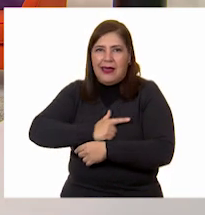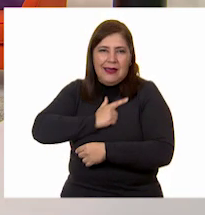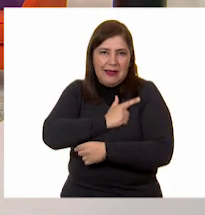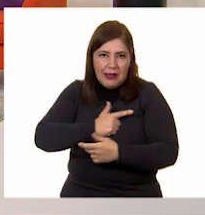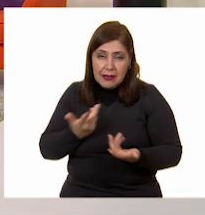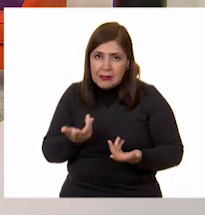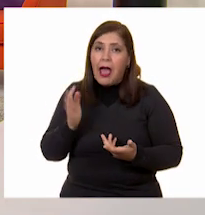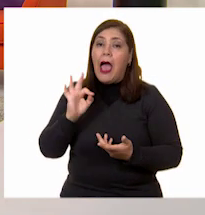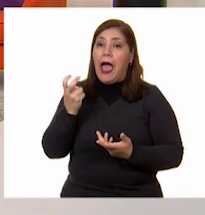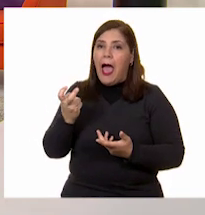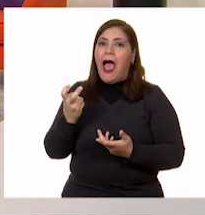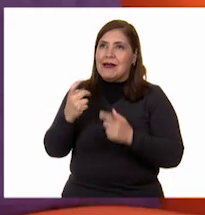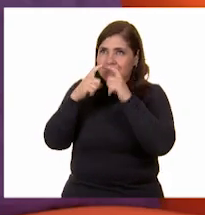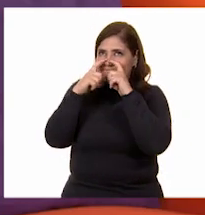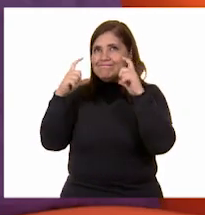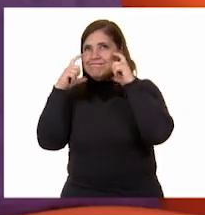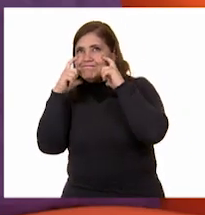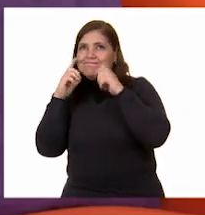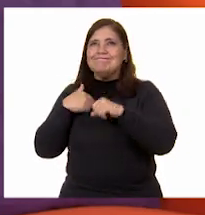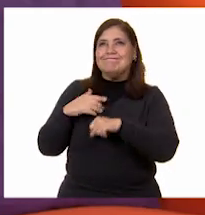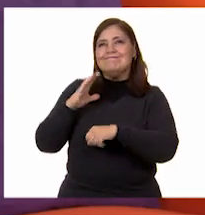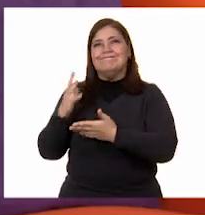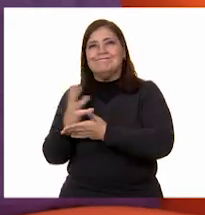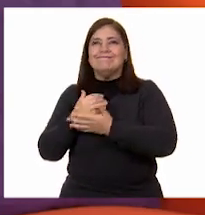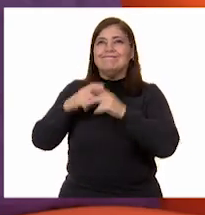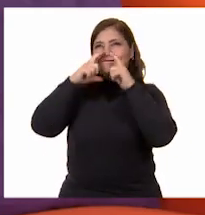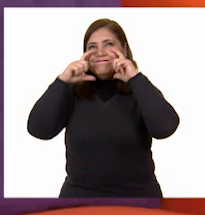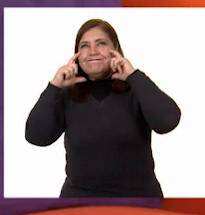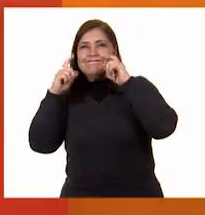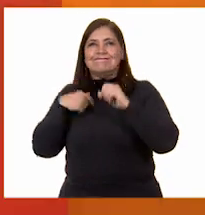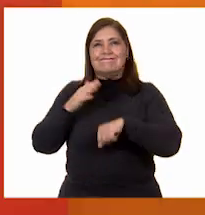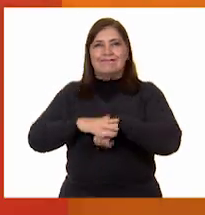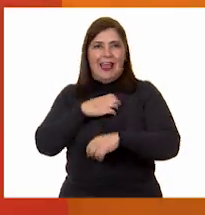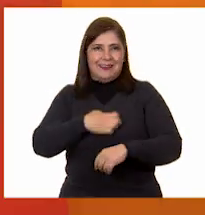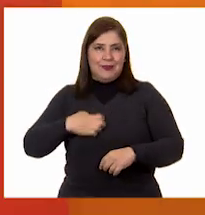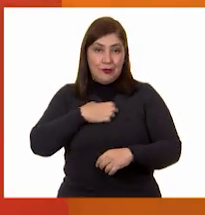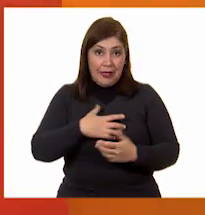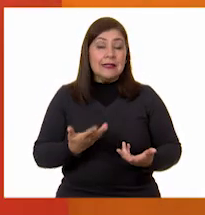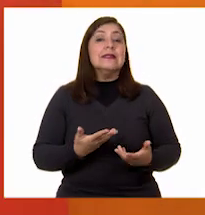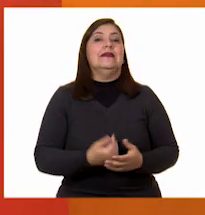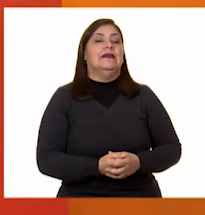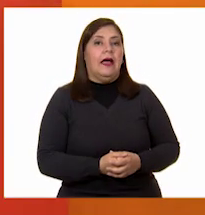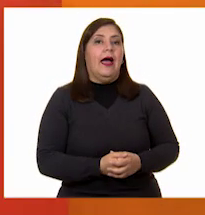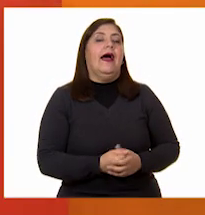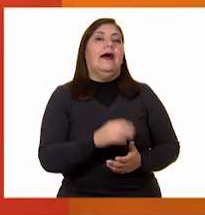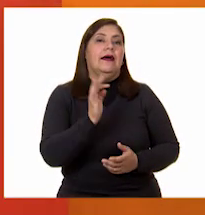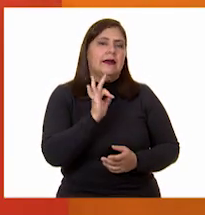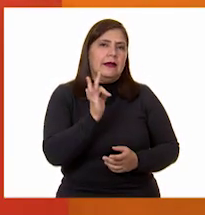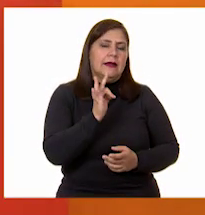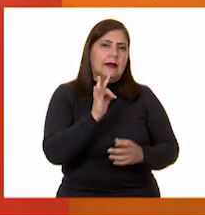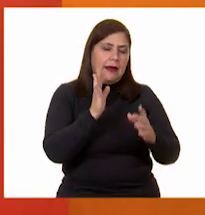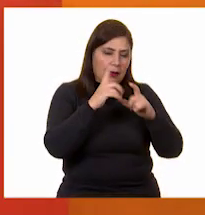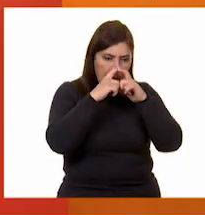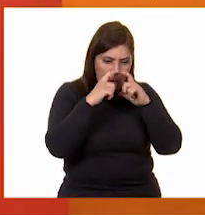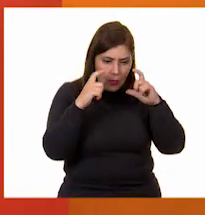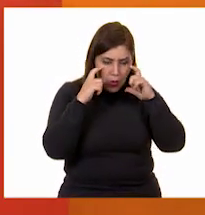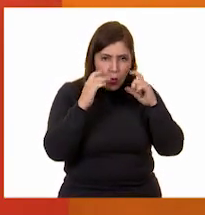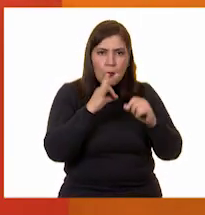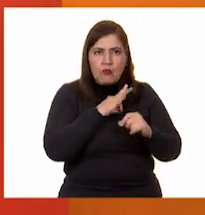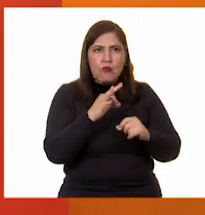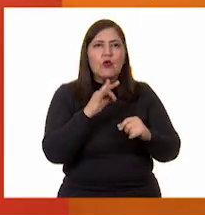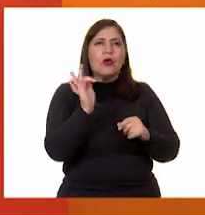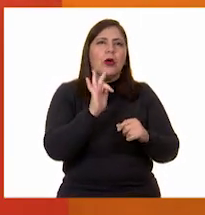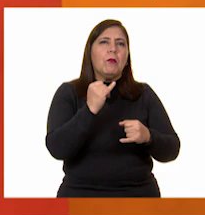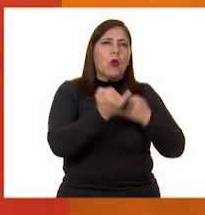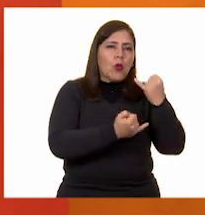Esto puede servir para que tengan más ganas de llevarlos puestos. Claro, y también podrían usar los cubrebocas en juegos, simular